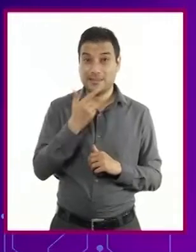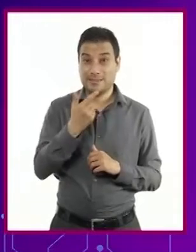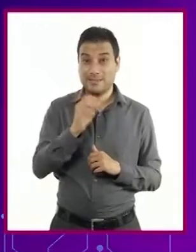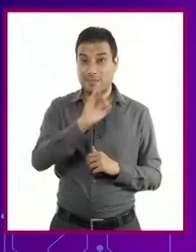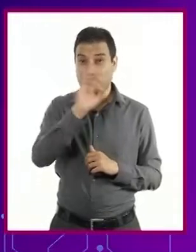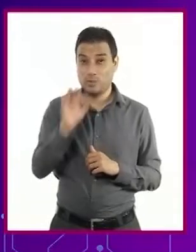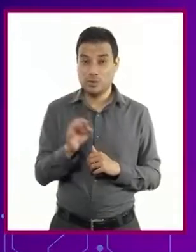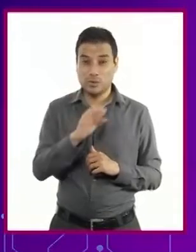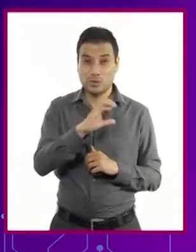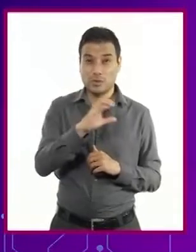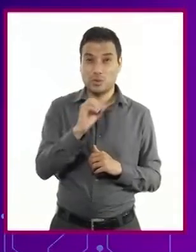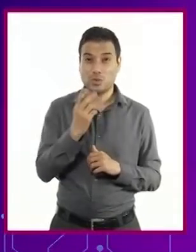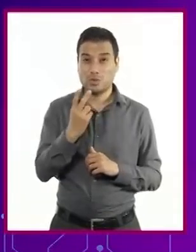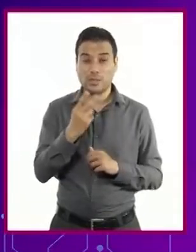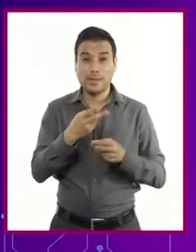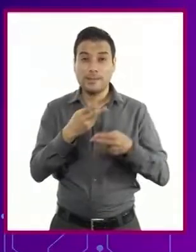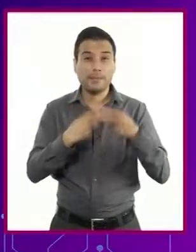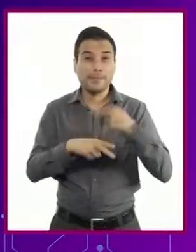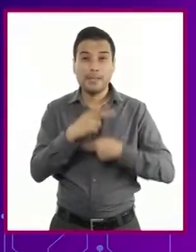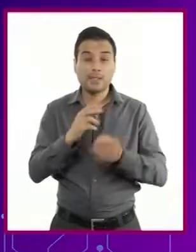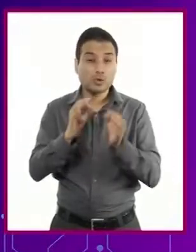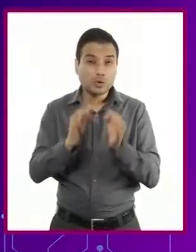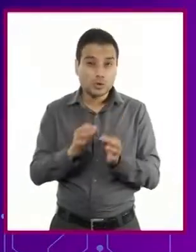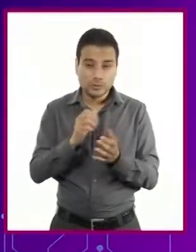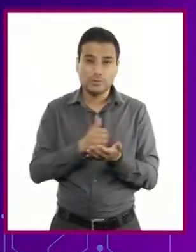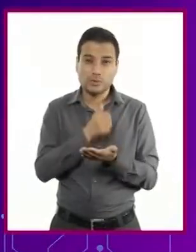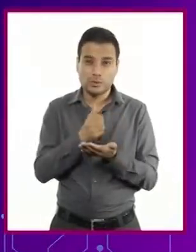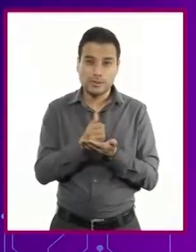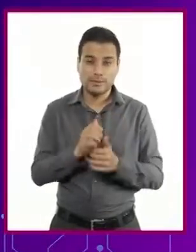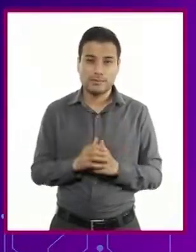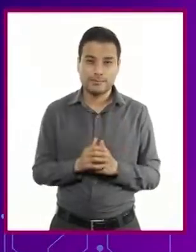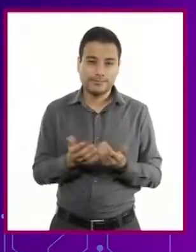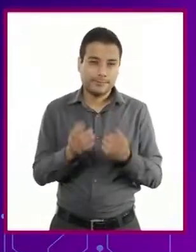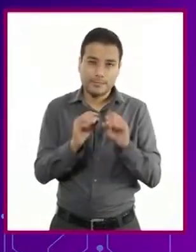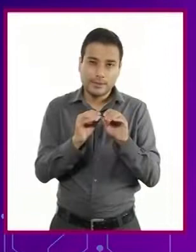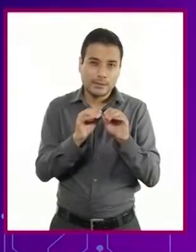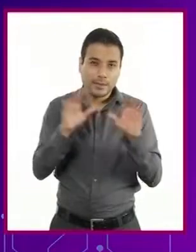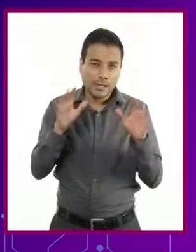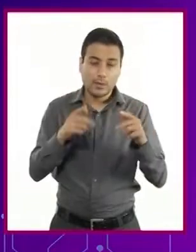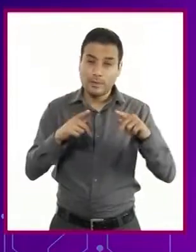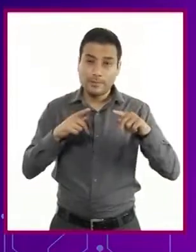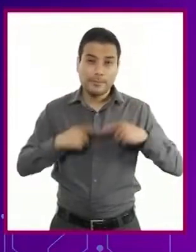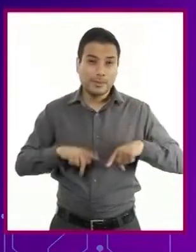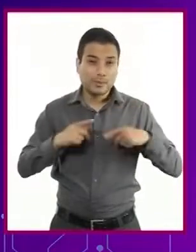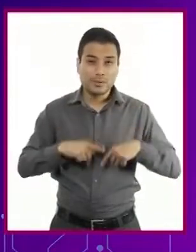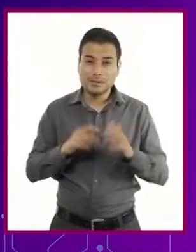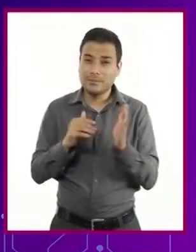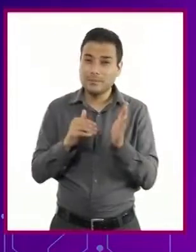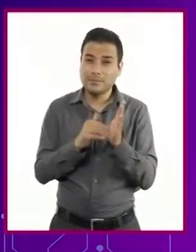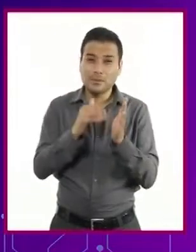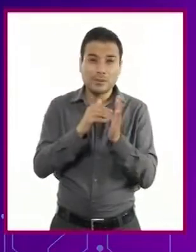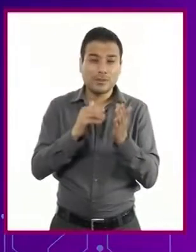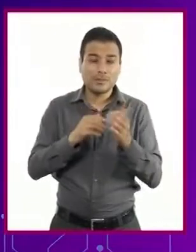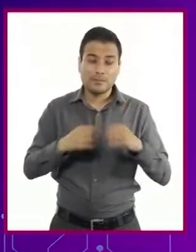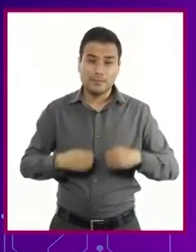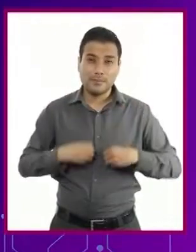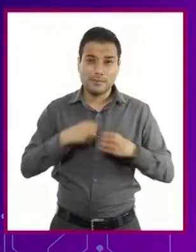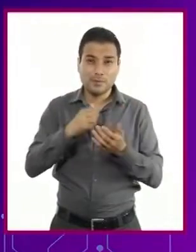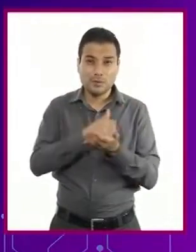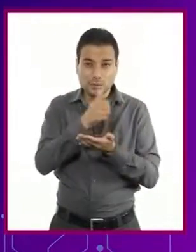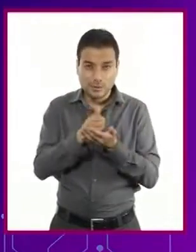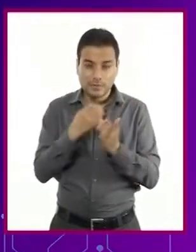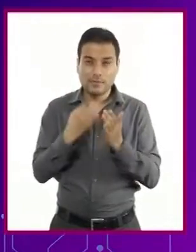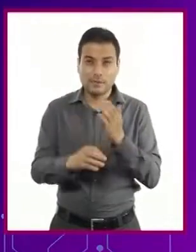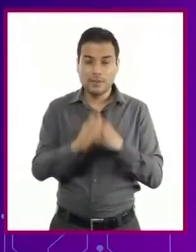emisiones de dióxido de carbono se originan en las ciudades. Es lógico, los millones de personas que viven en las ciudades necesitan energía